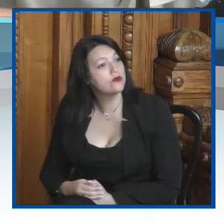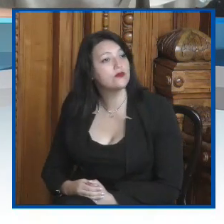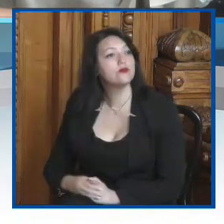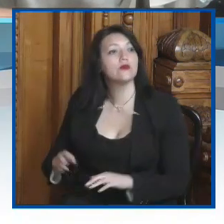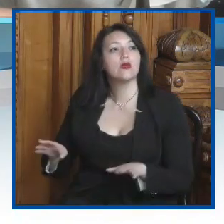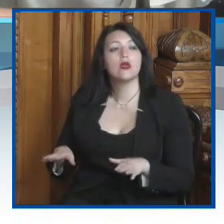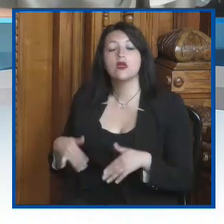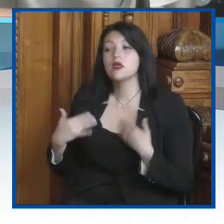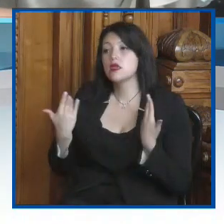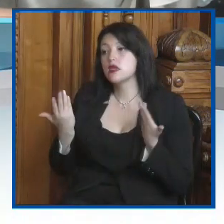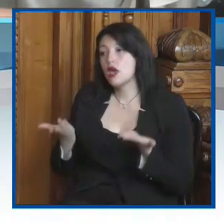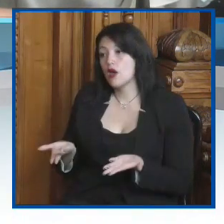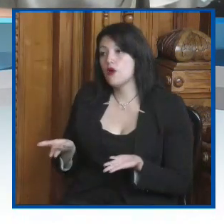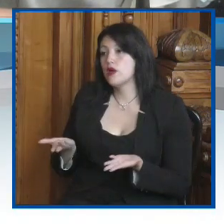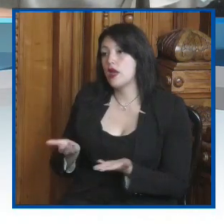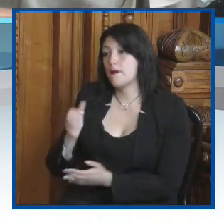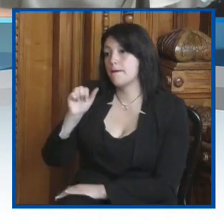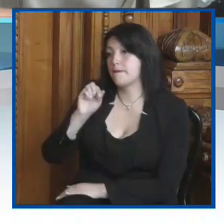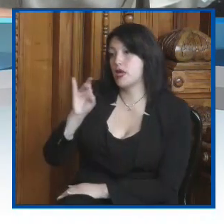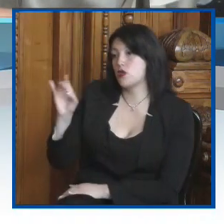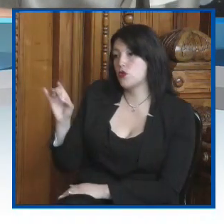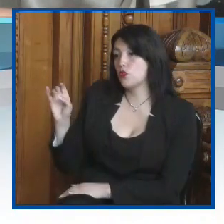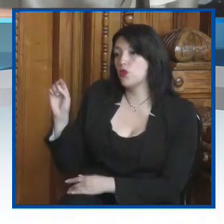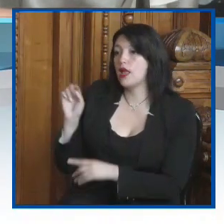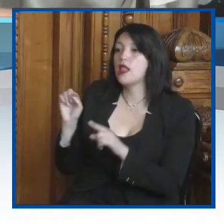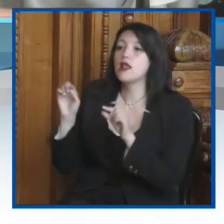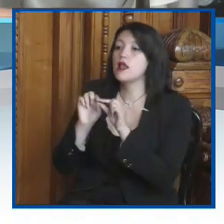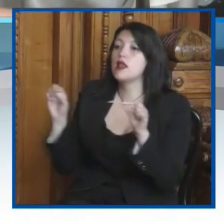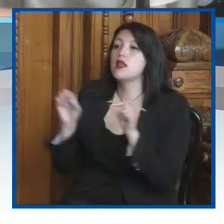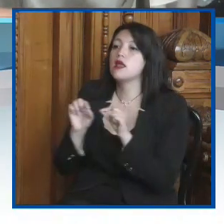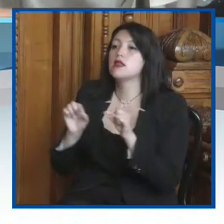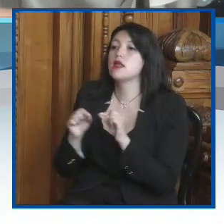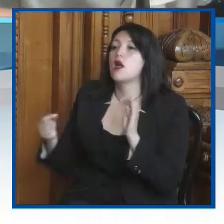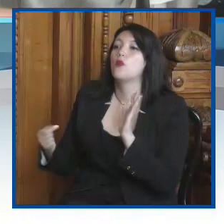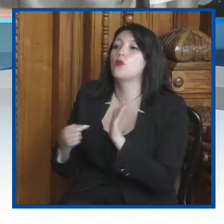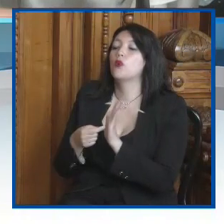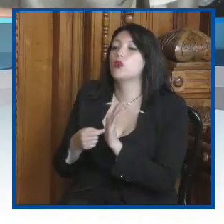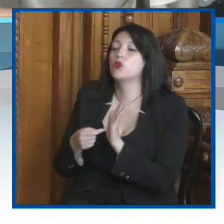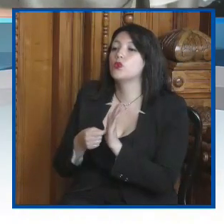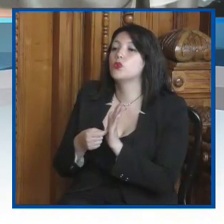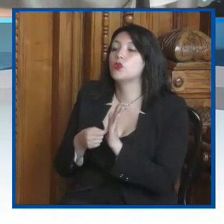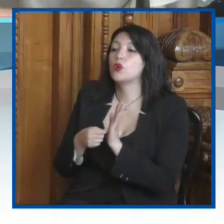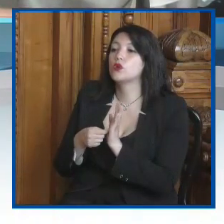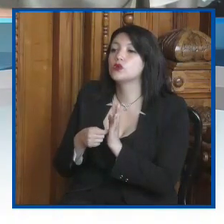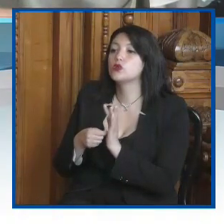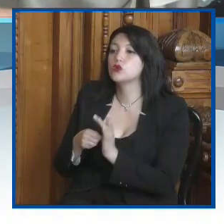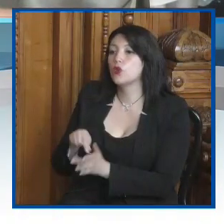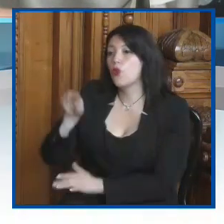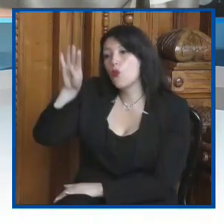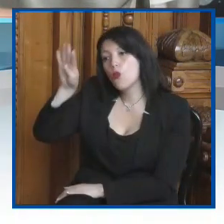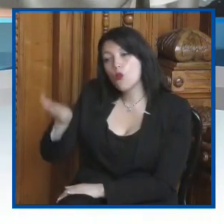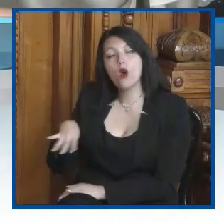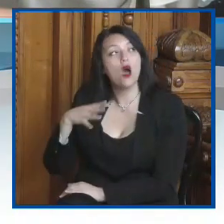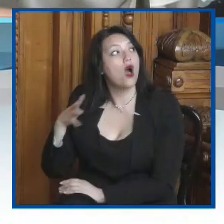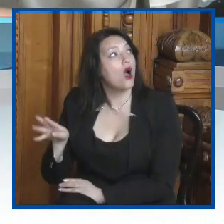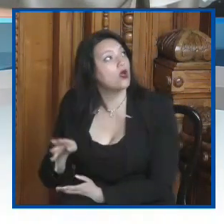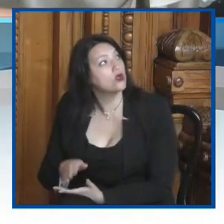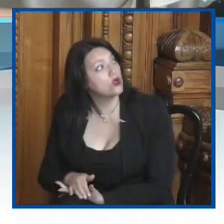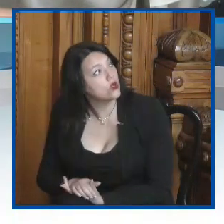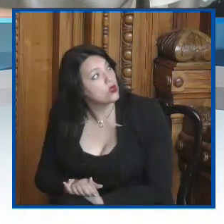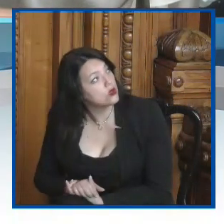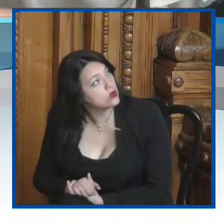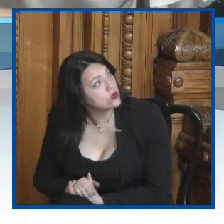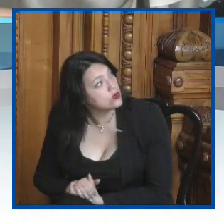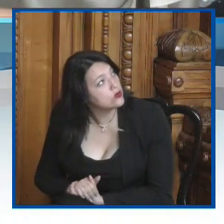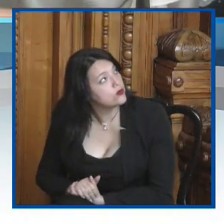¿ven? Ponemos mayúscula, ponemos líneas, ponemos puntos, ponemos cuadros. Eso